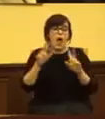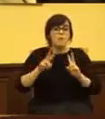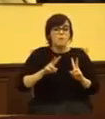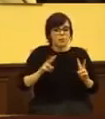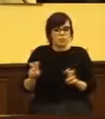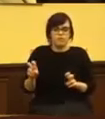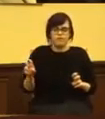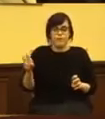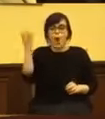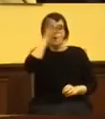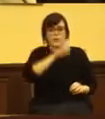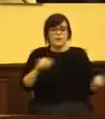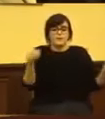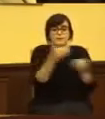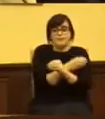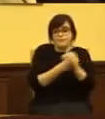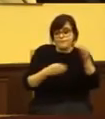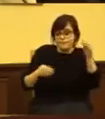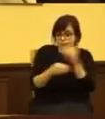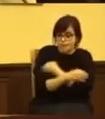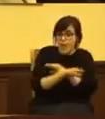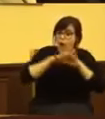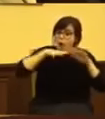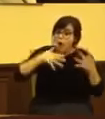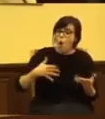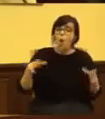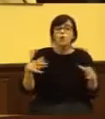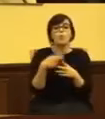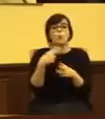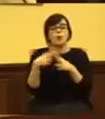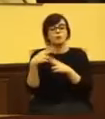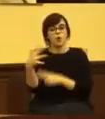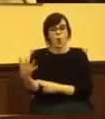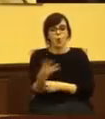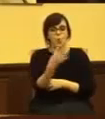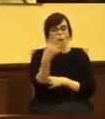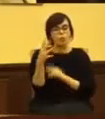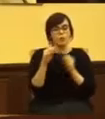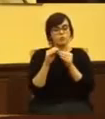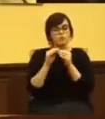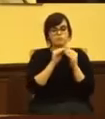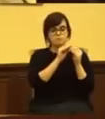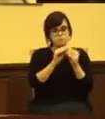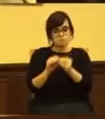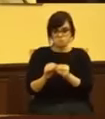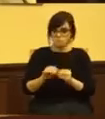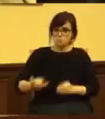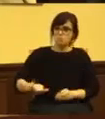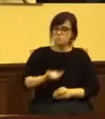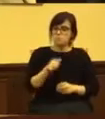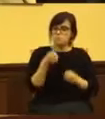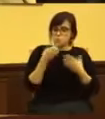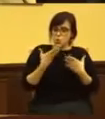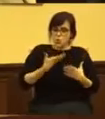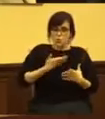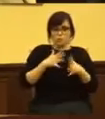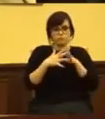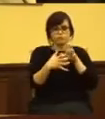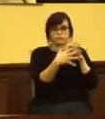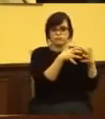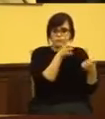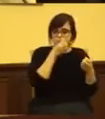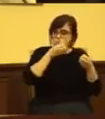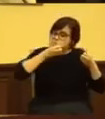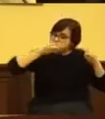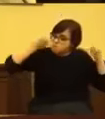inicial importante seamos capaces de llegar los cuatro grupos políticos con representación actual en la corporación municipal a